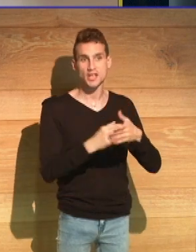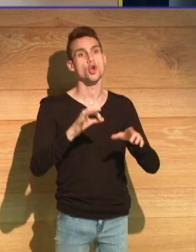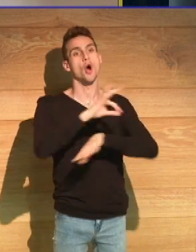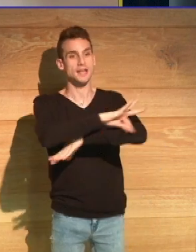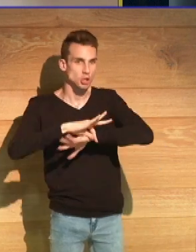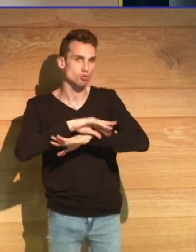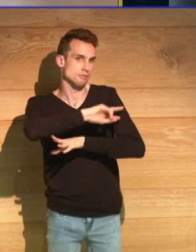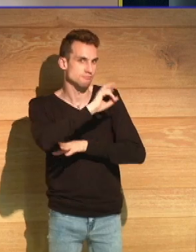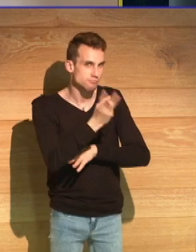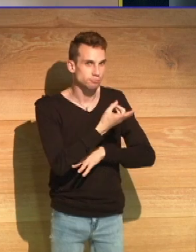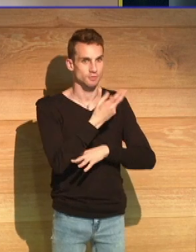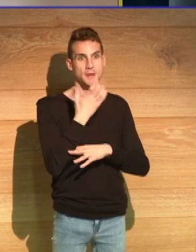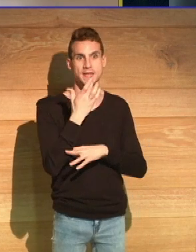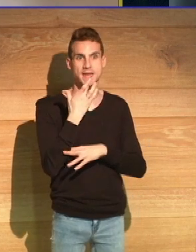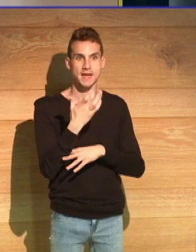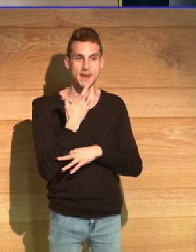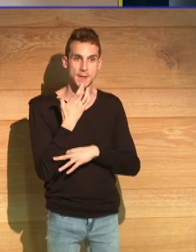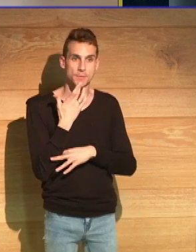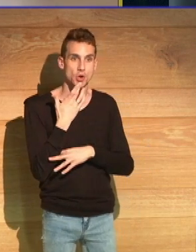sus directos